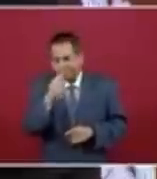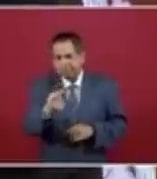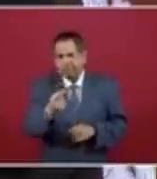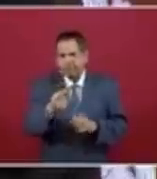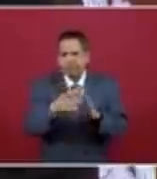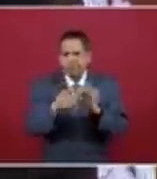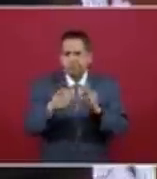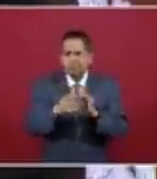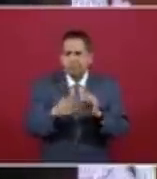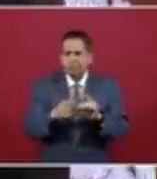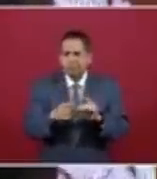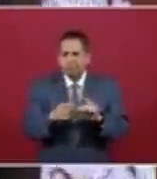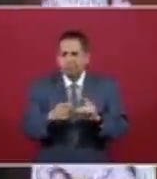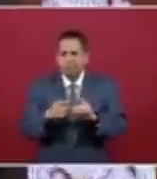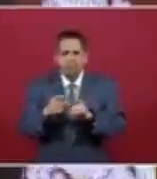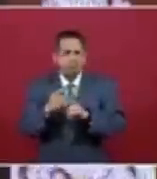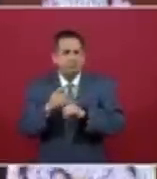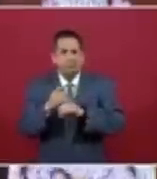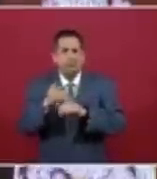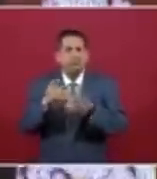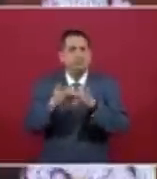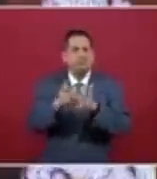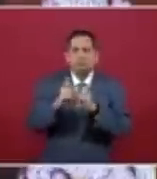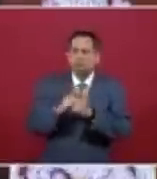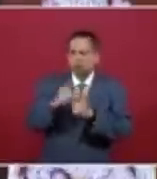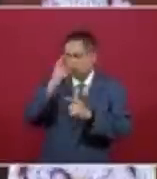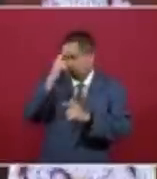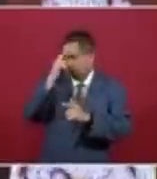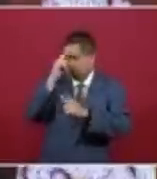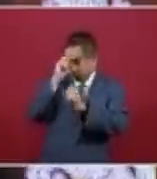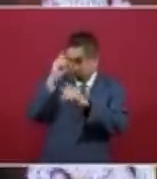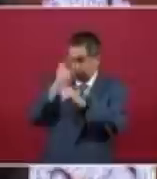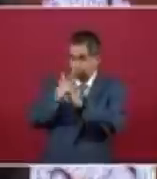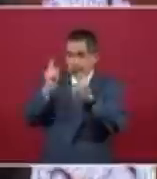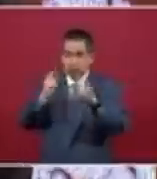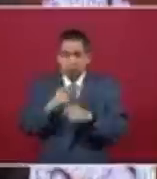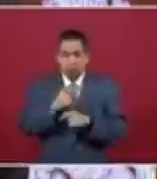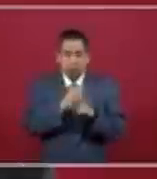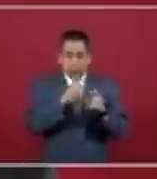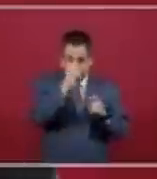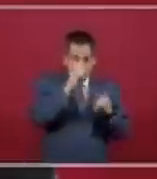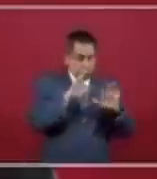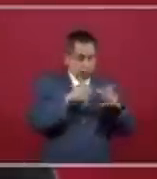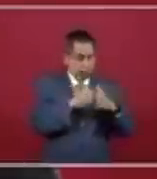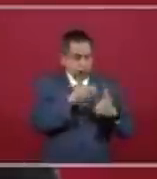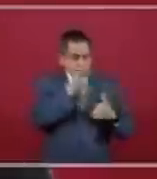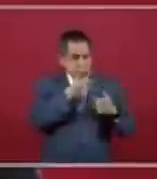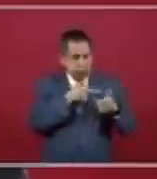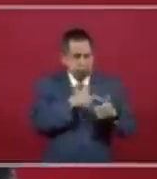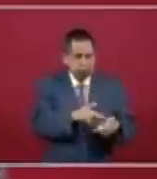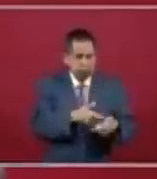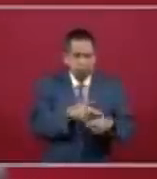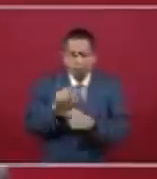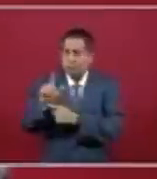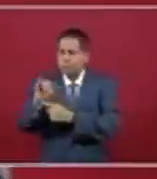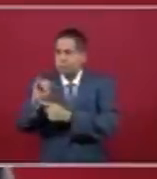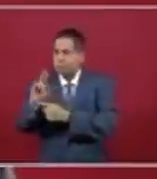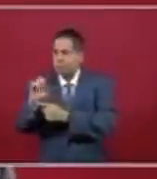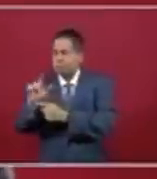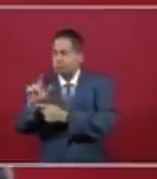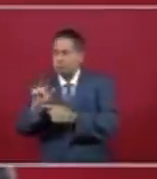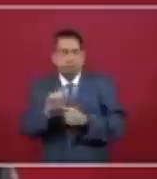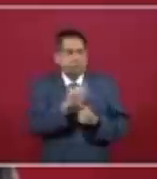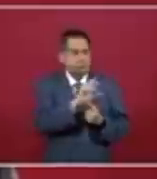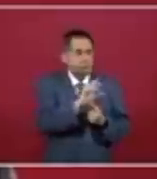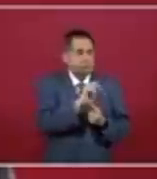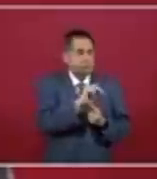de liberales y conservadores, porque eso sí es válido, que nos